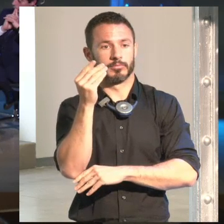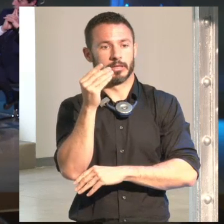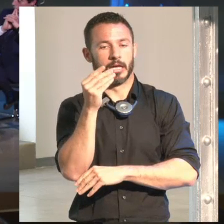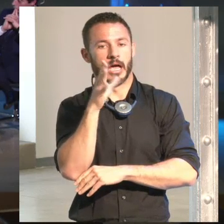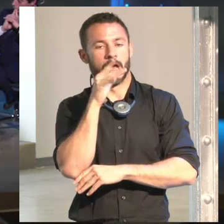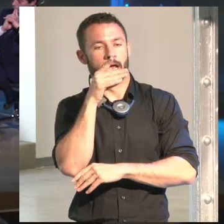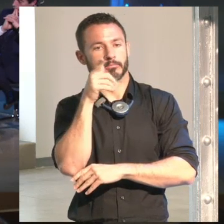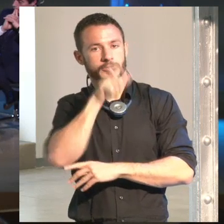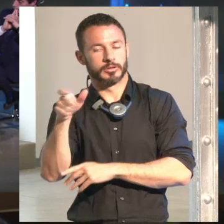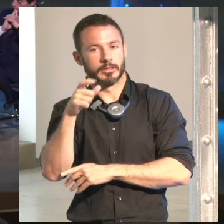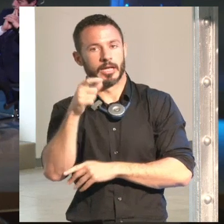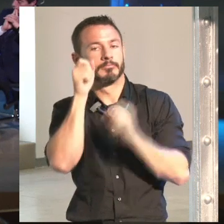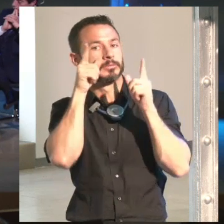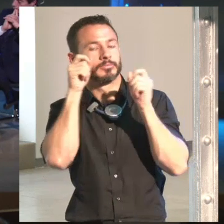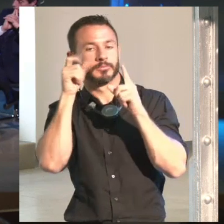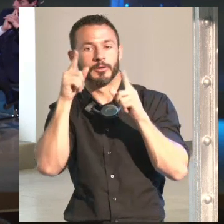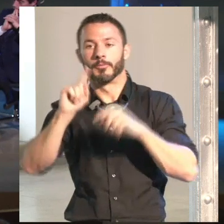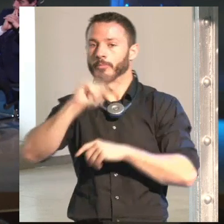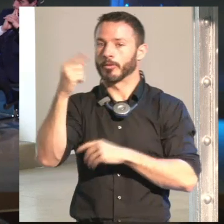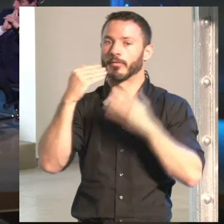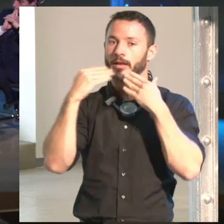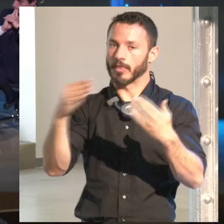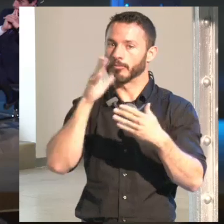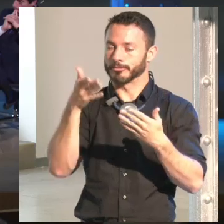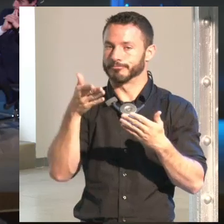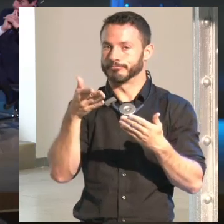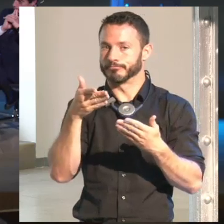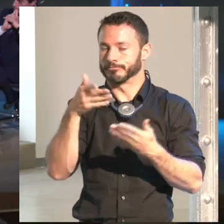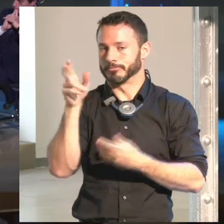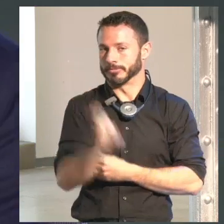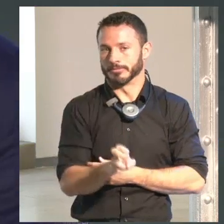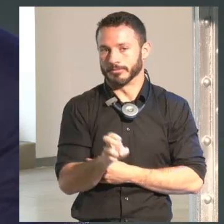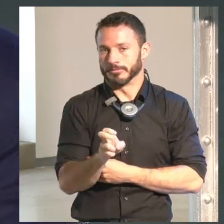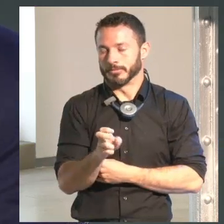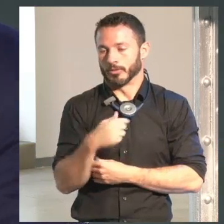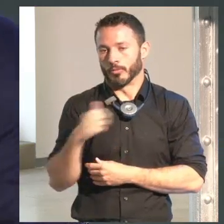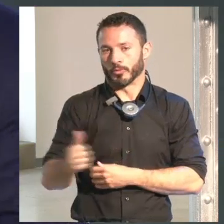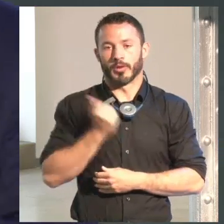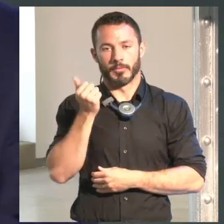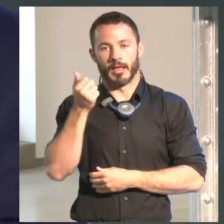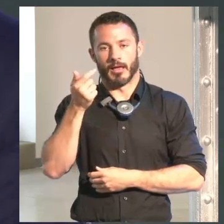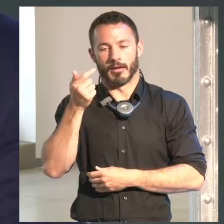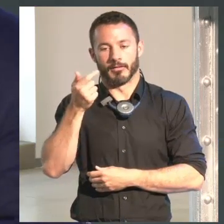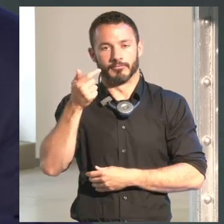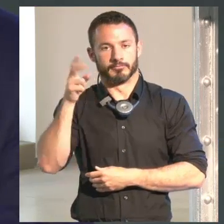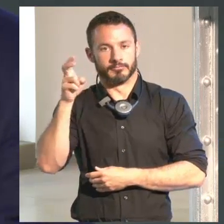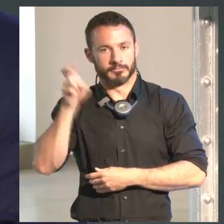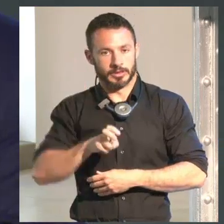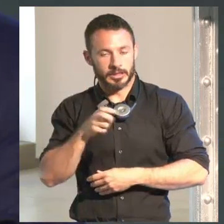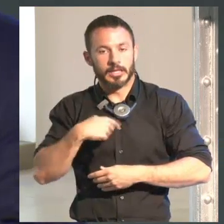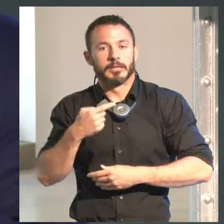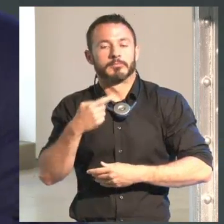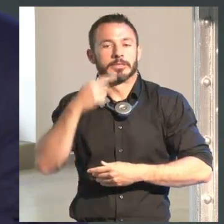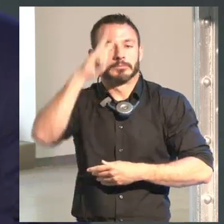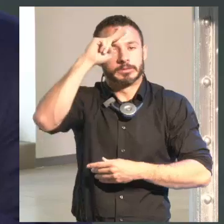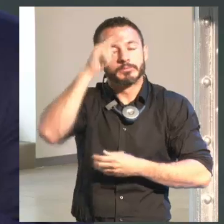esto? Bueno, lo primero, daros las gracias por estar aquí, por darme la oportunidad de por lo menos de trasladaros mis